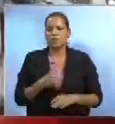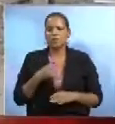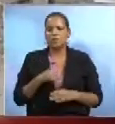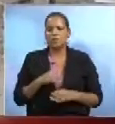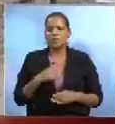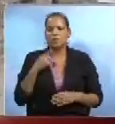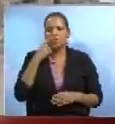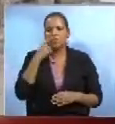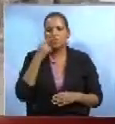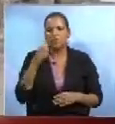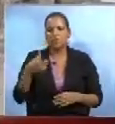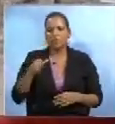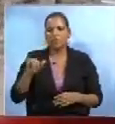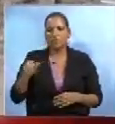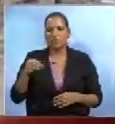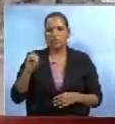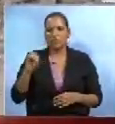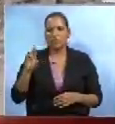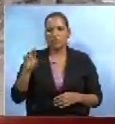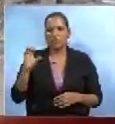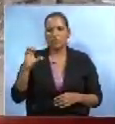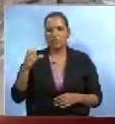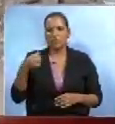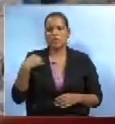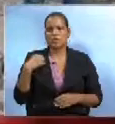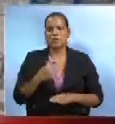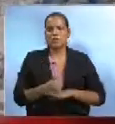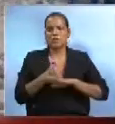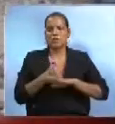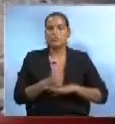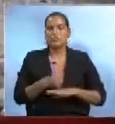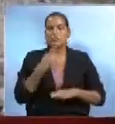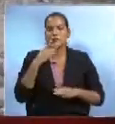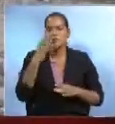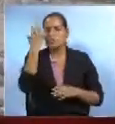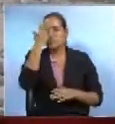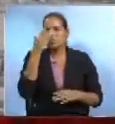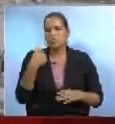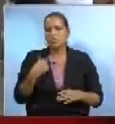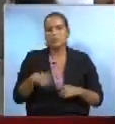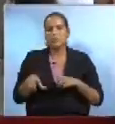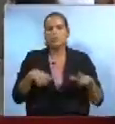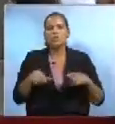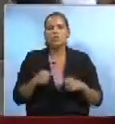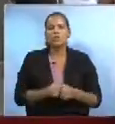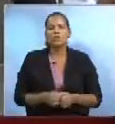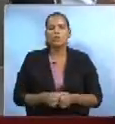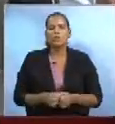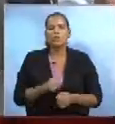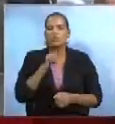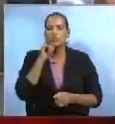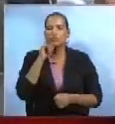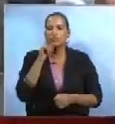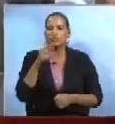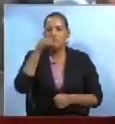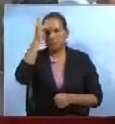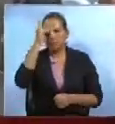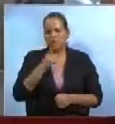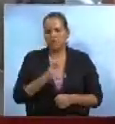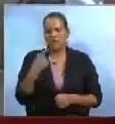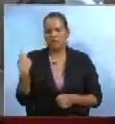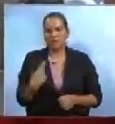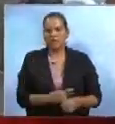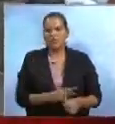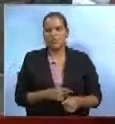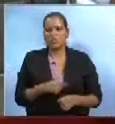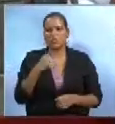de la República, Jorge Glass, la prefectura de Esmeraldas debería tener un espacio. Lo que falta es la decisión del